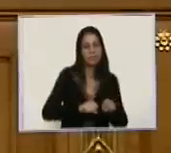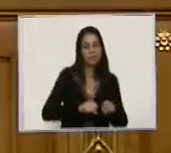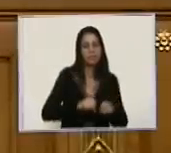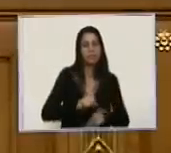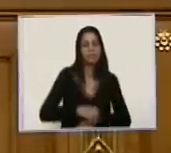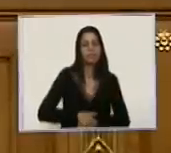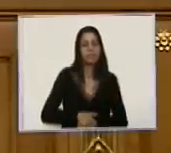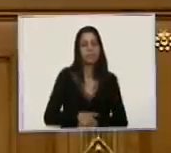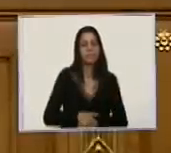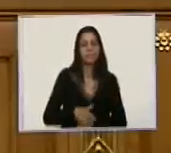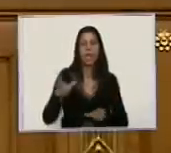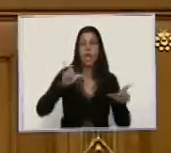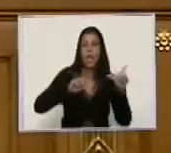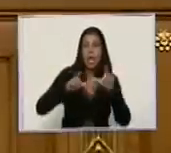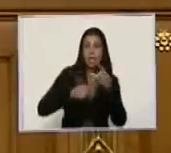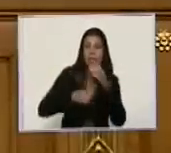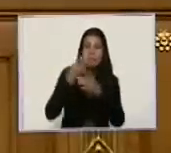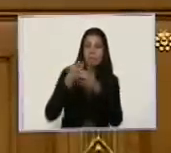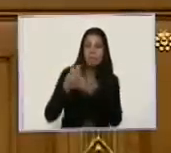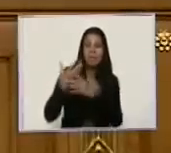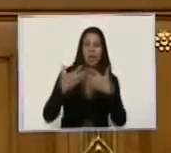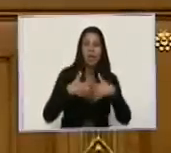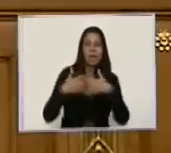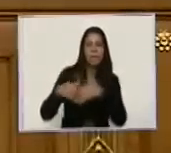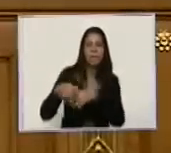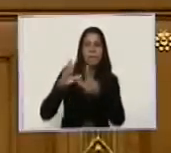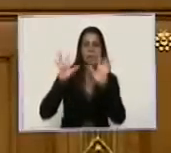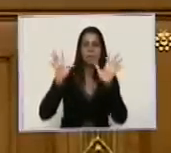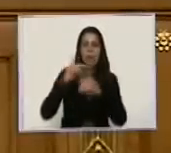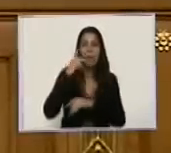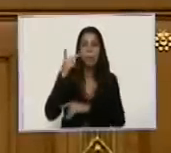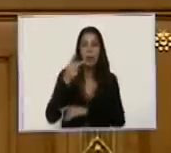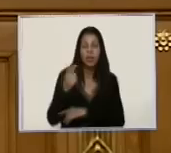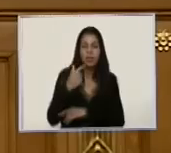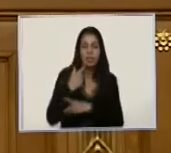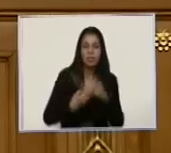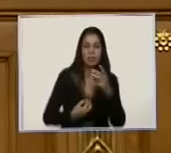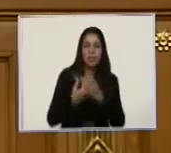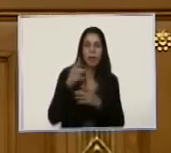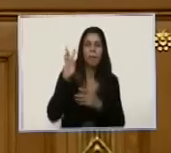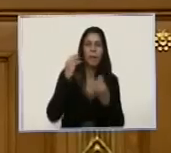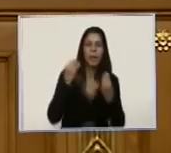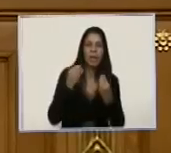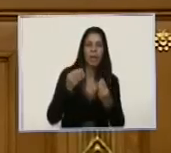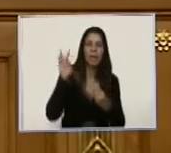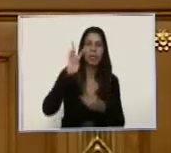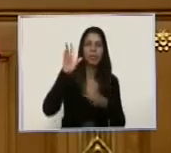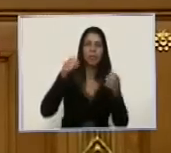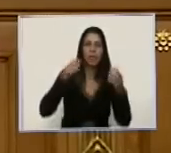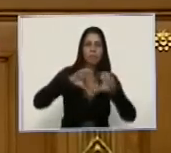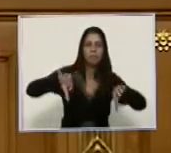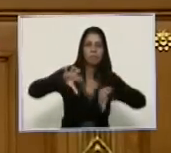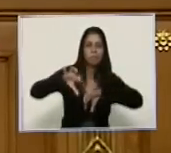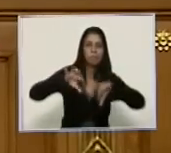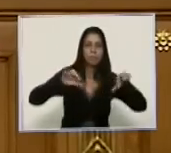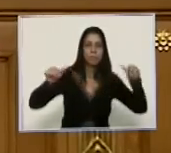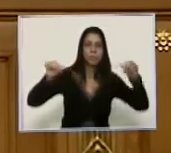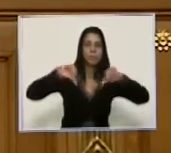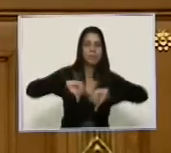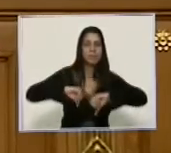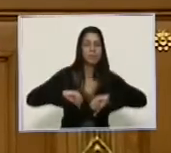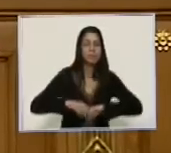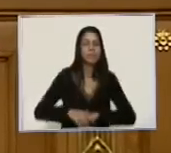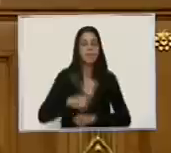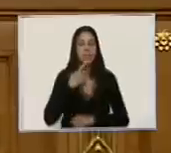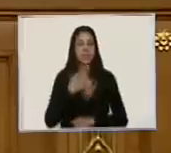de laboratorio fueron creados para desintegrar el Estado-Nación venezolano. Y entonces, lo que hace incuestionable esto que